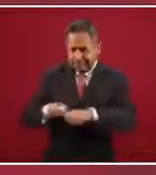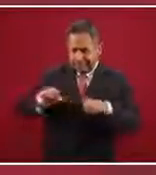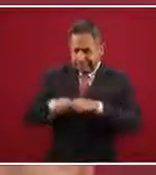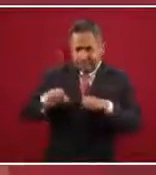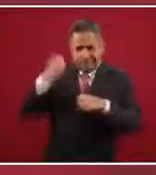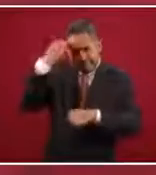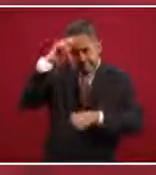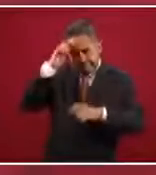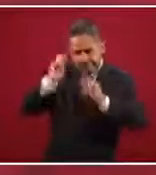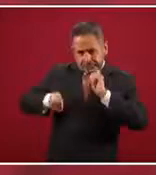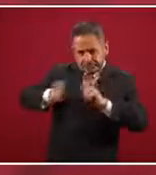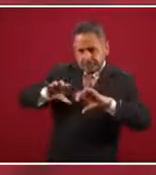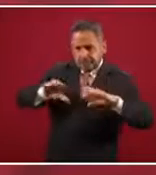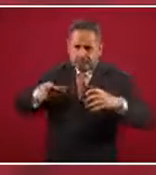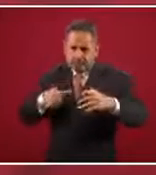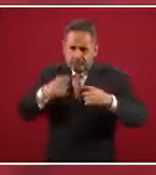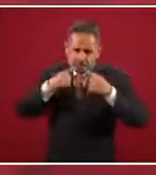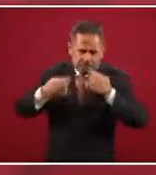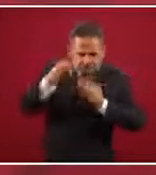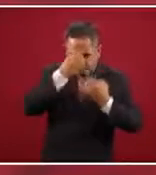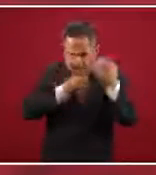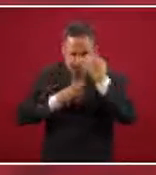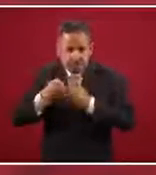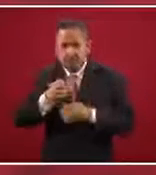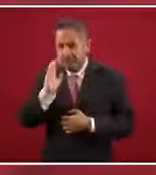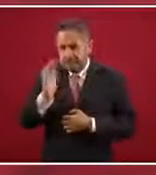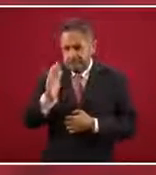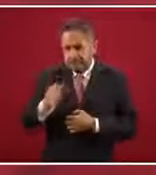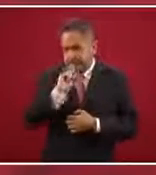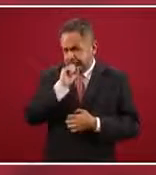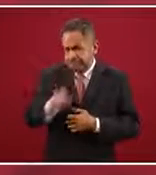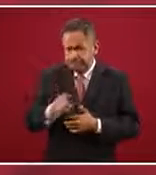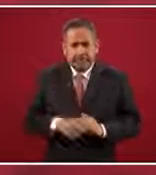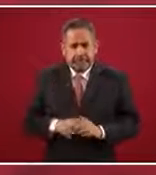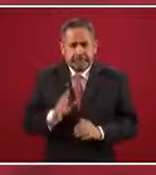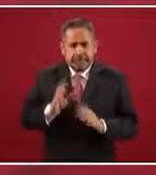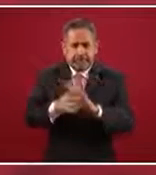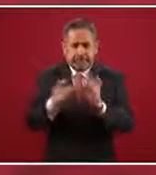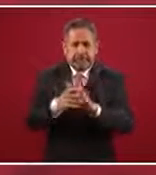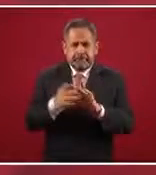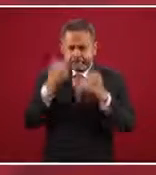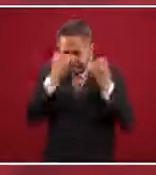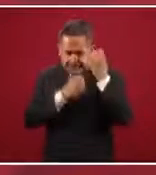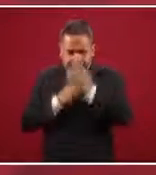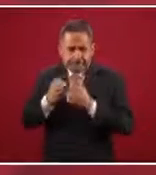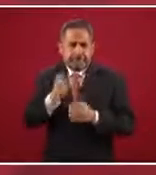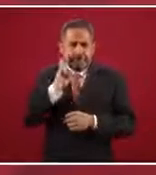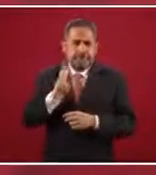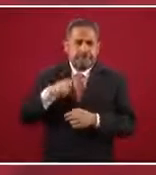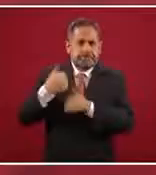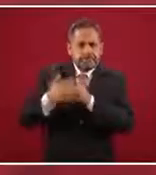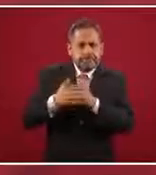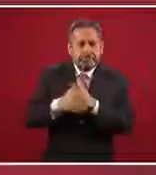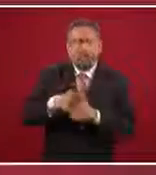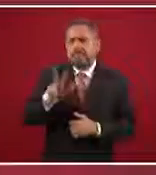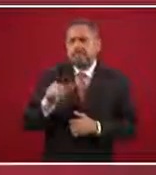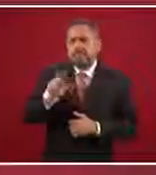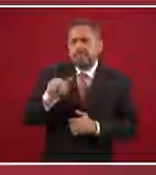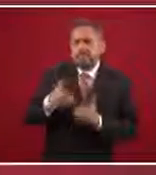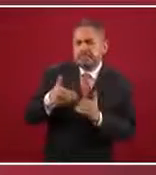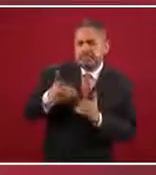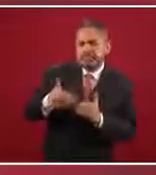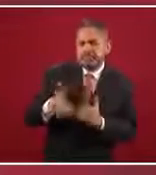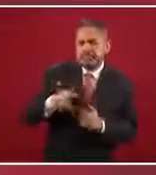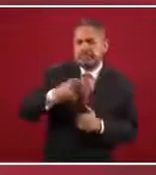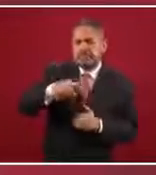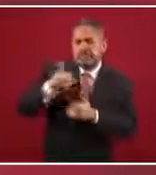de expertos haciendo todos esos análisis todos esos exámenes y vamos este muy